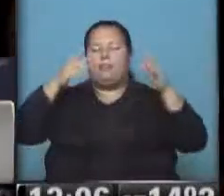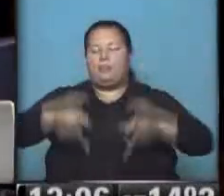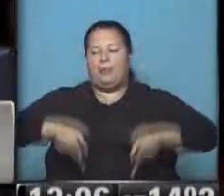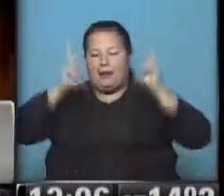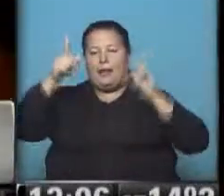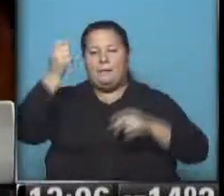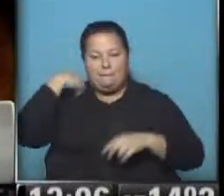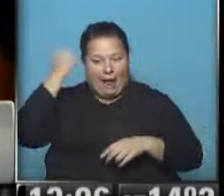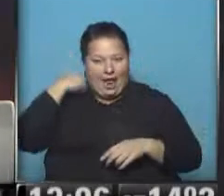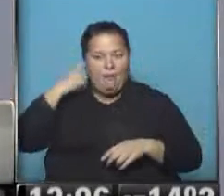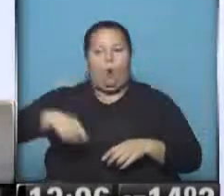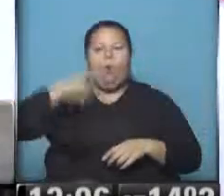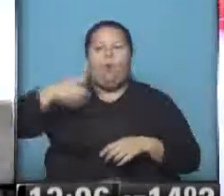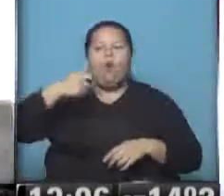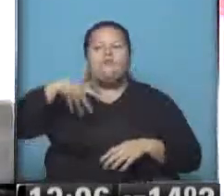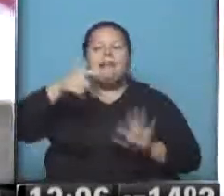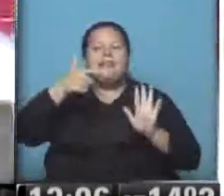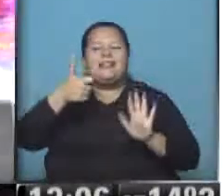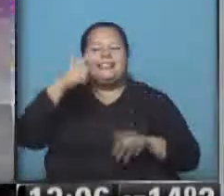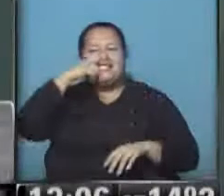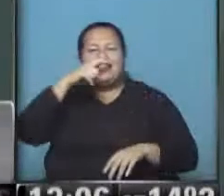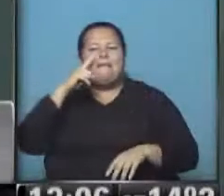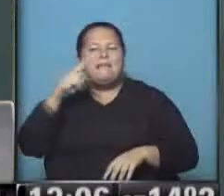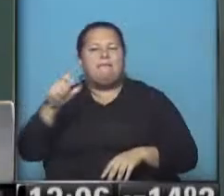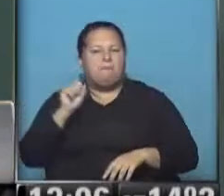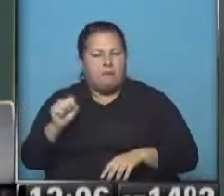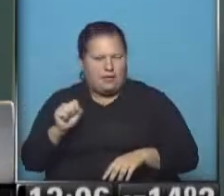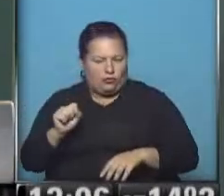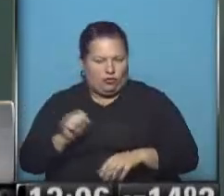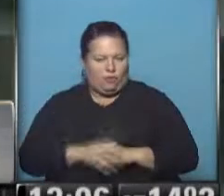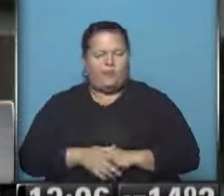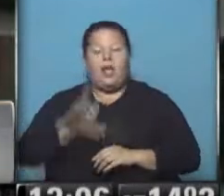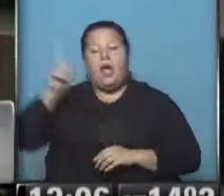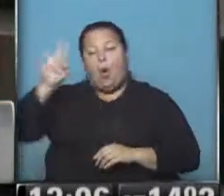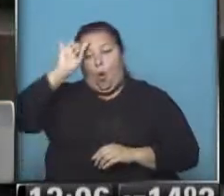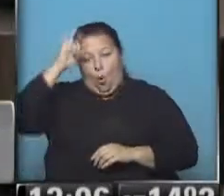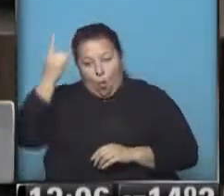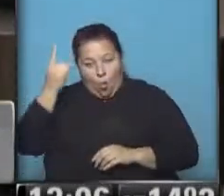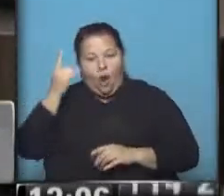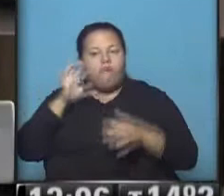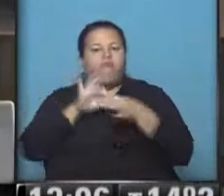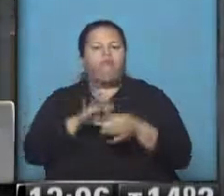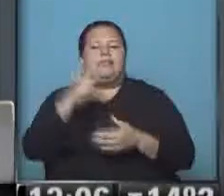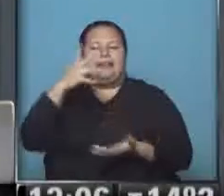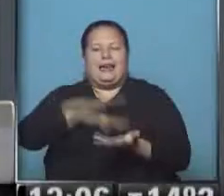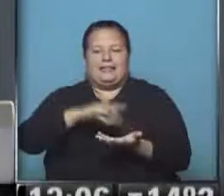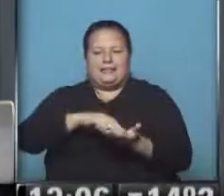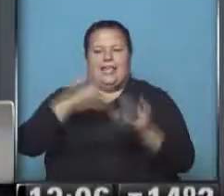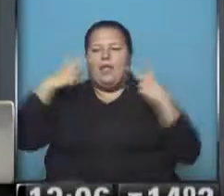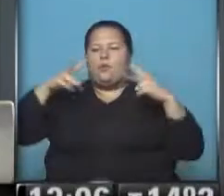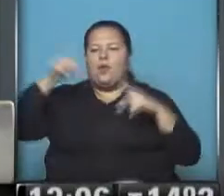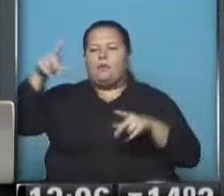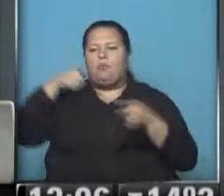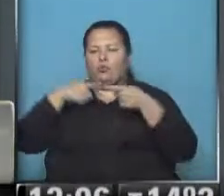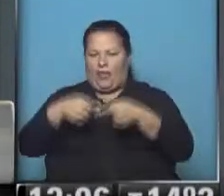Palermo, con cuotas de más de 67 mil pesos. En Uruguay están relacionadas con tres terrenos de un complejo turístico en Punta